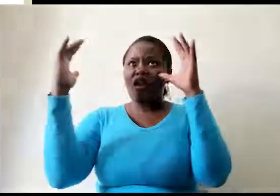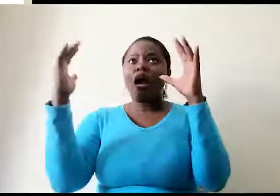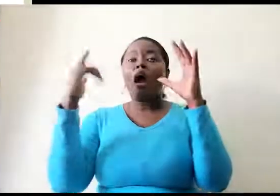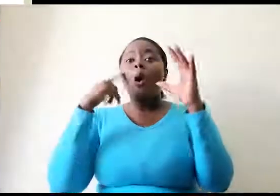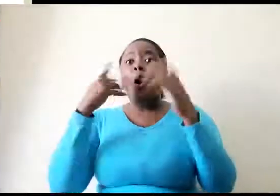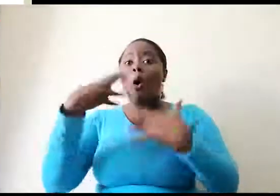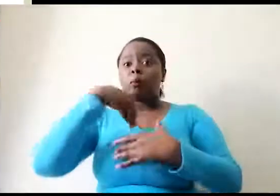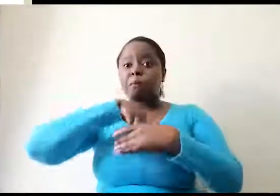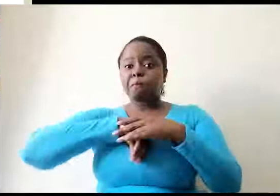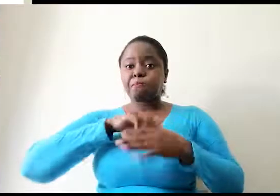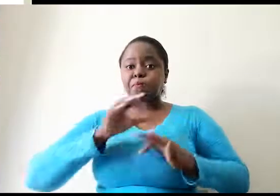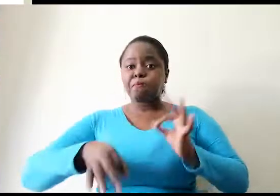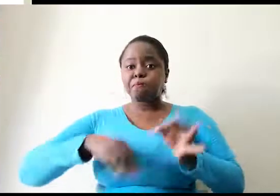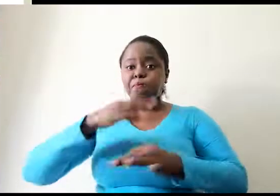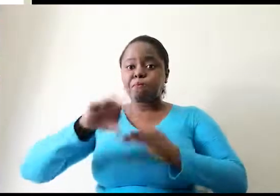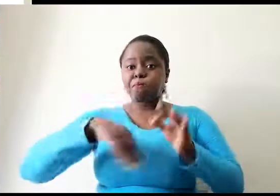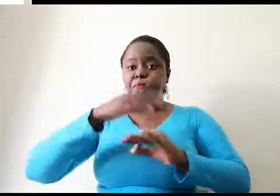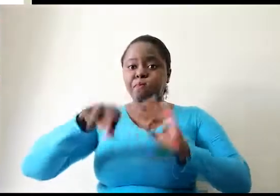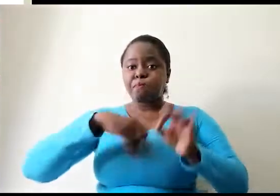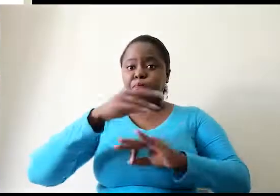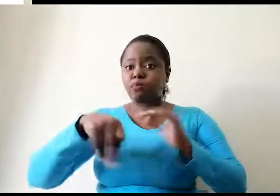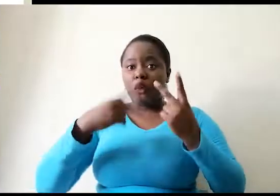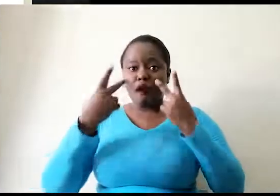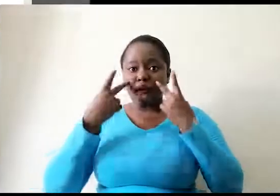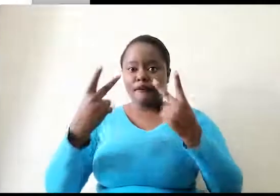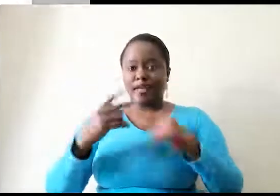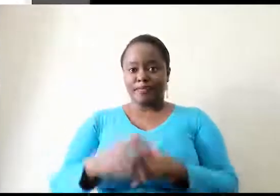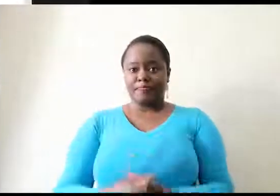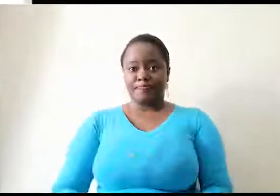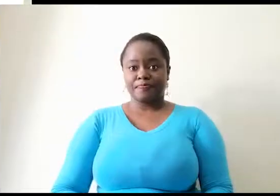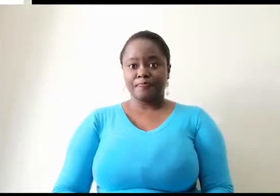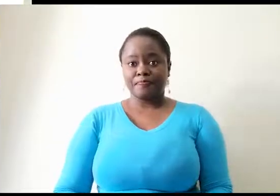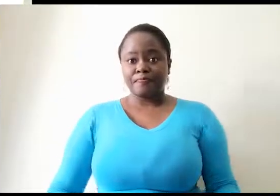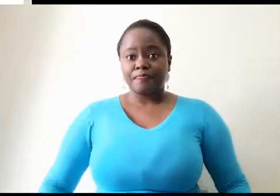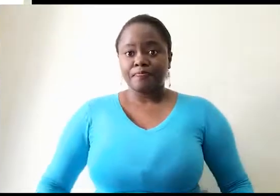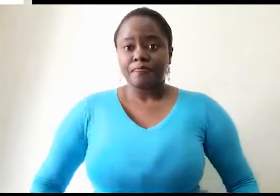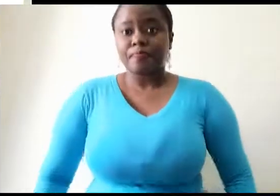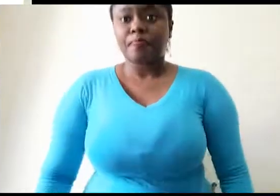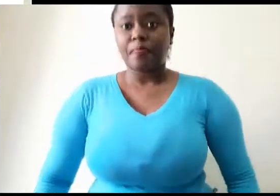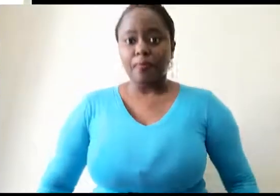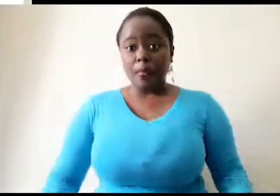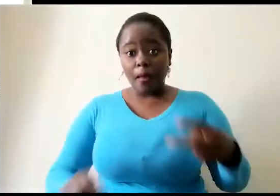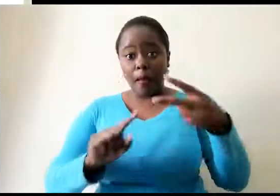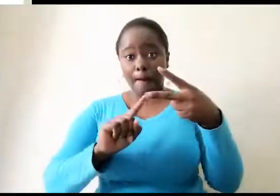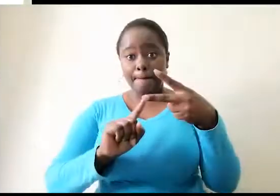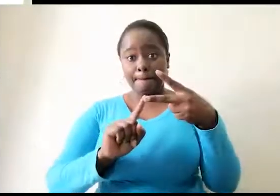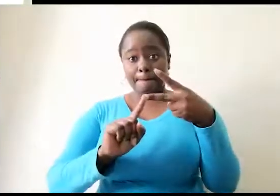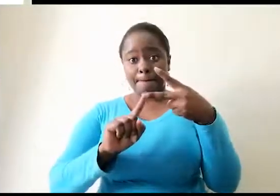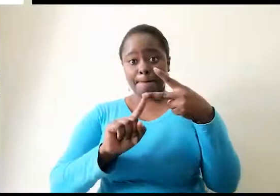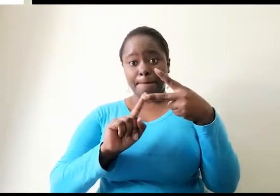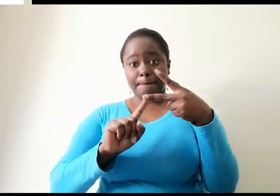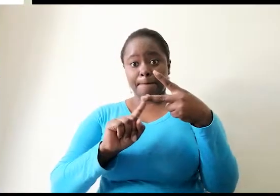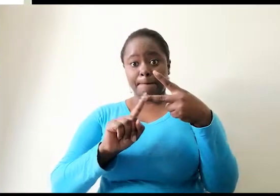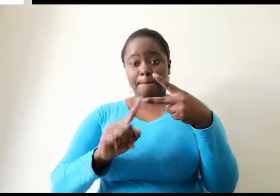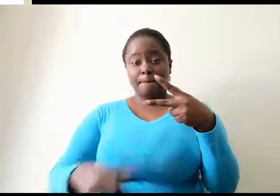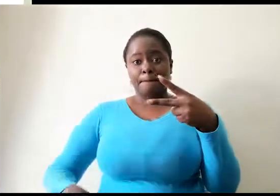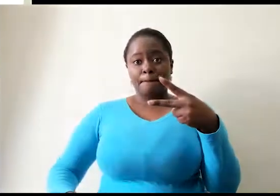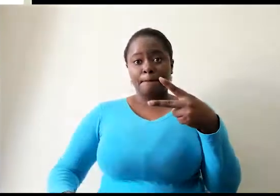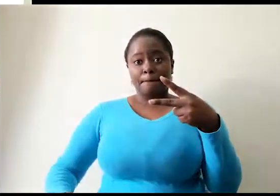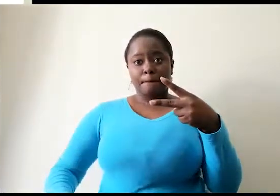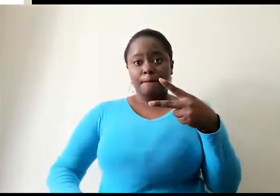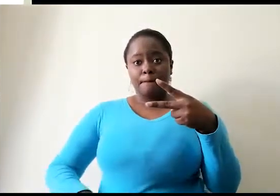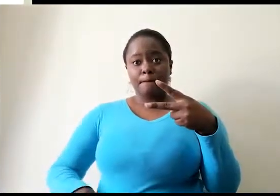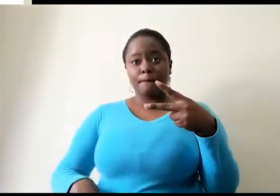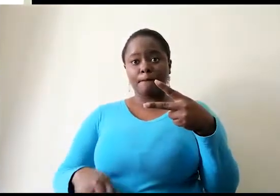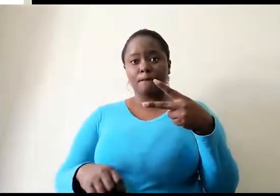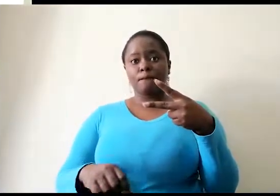que existen átomos aunque estos no se vean. La segunda parte de la filosofía de Epicuro